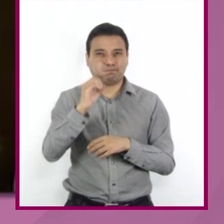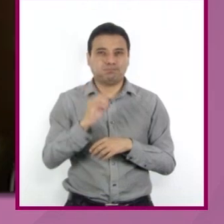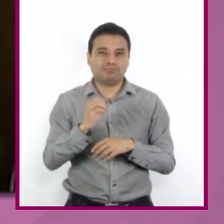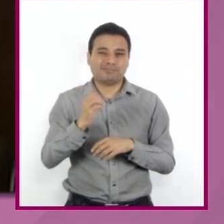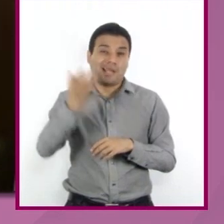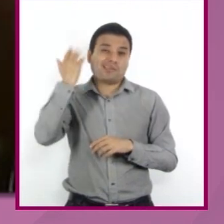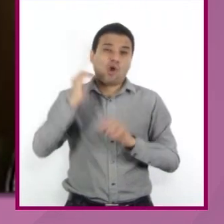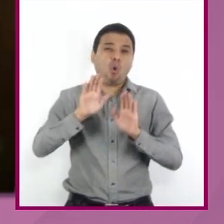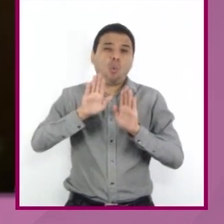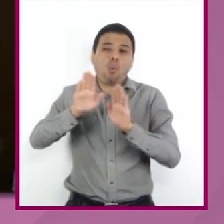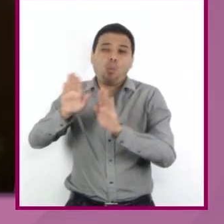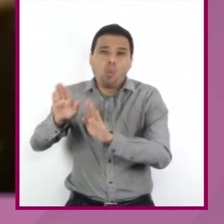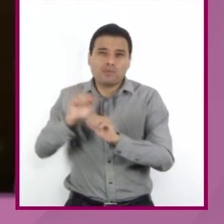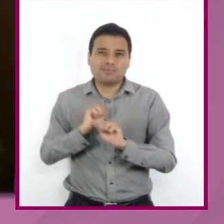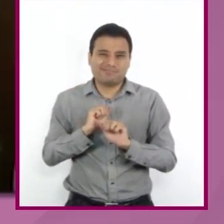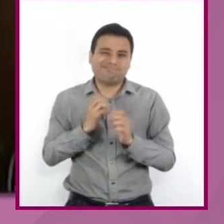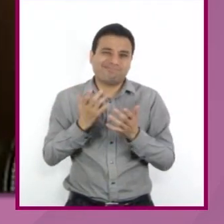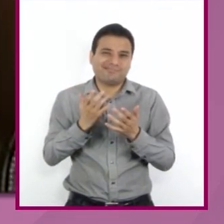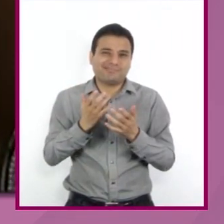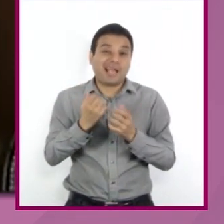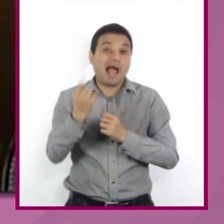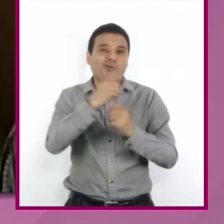hecho algunos ya no pintan bien.